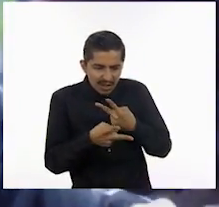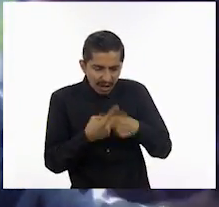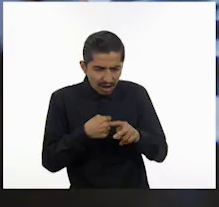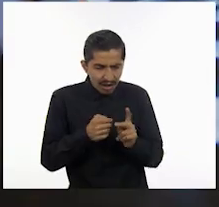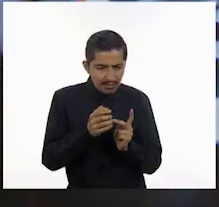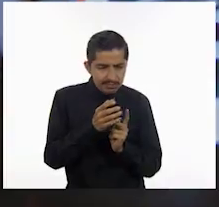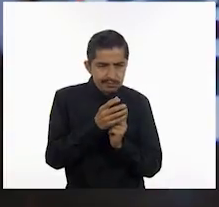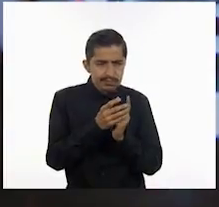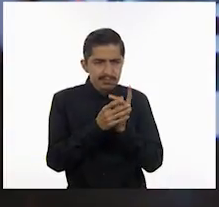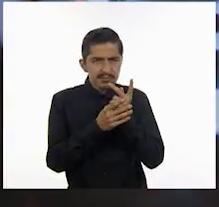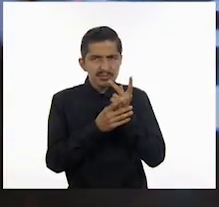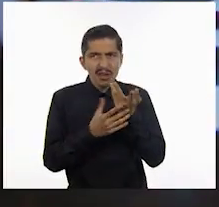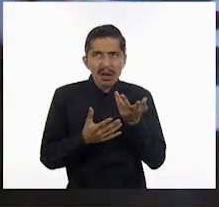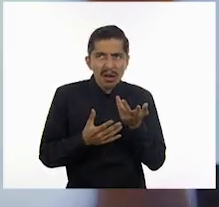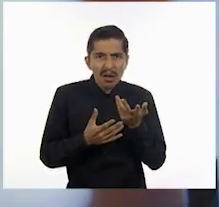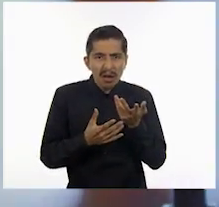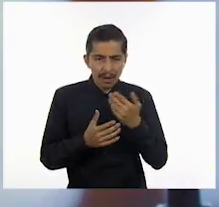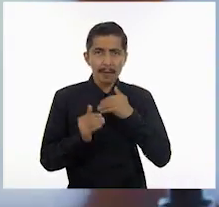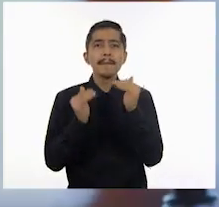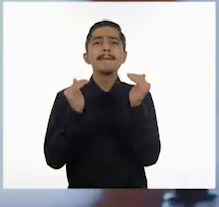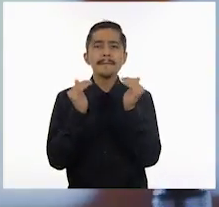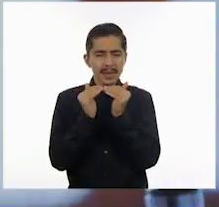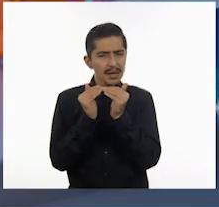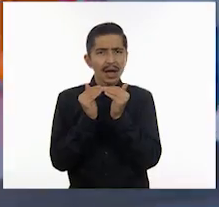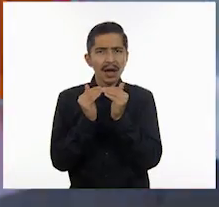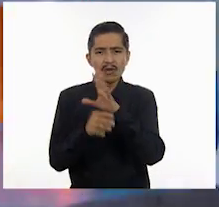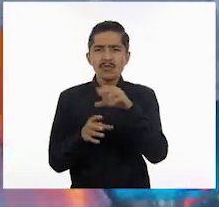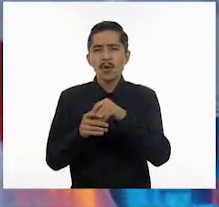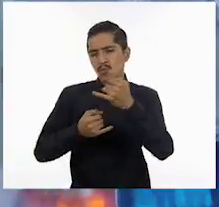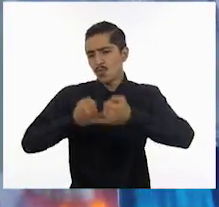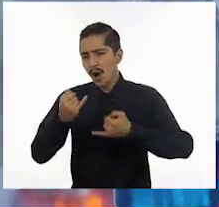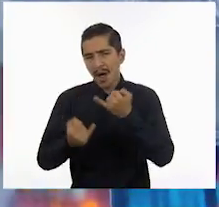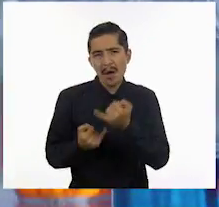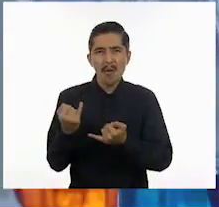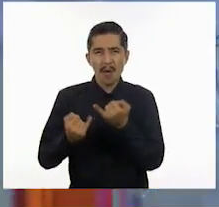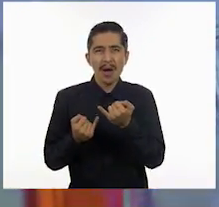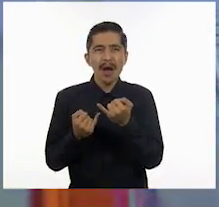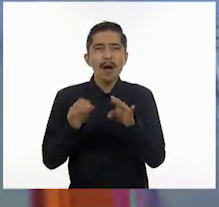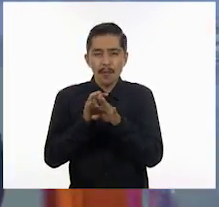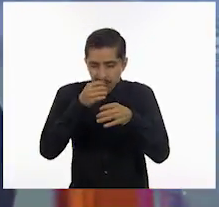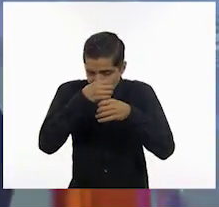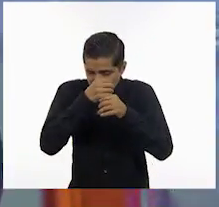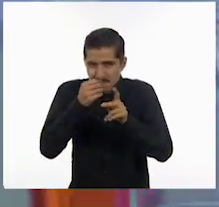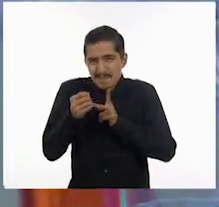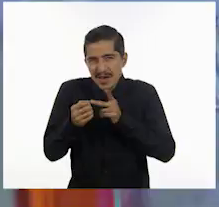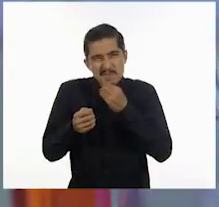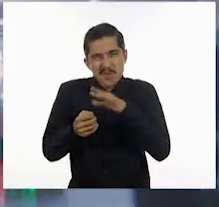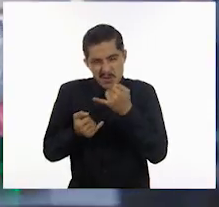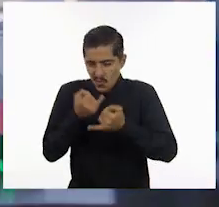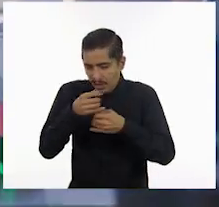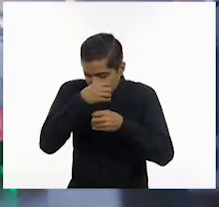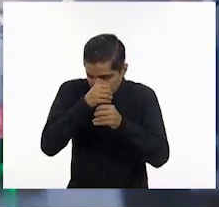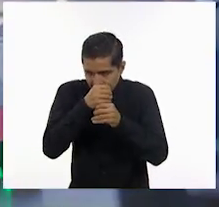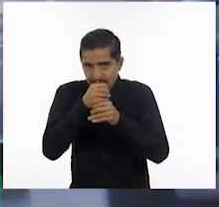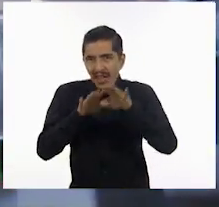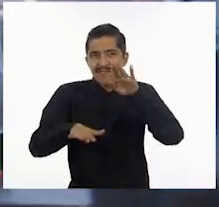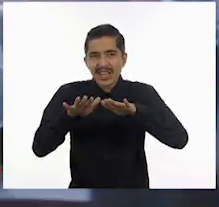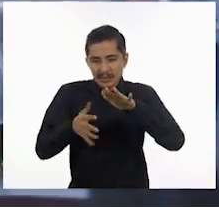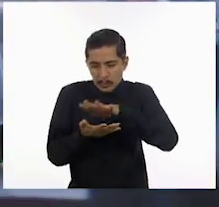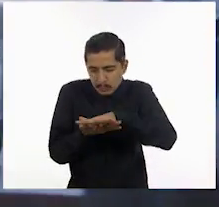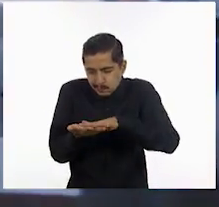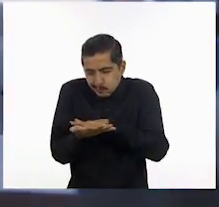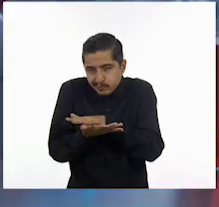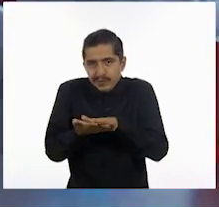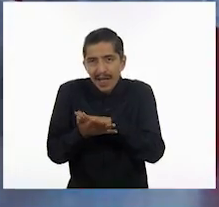pudiera crecer. En mi casa todo empezó con un juego, con mi pequeño microscopio. A veces mezclando cosas en el baño